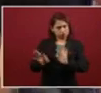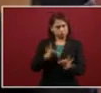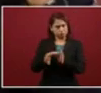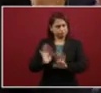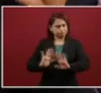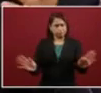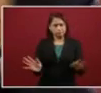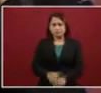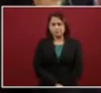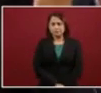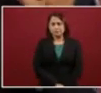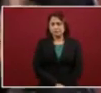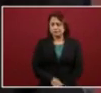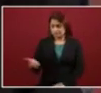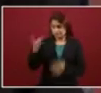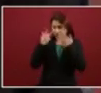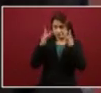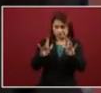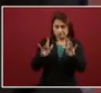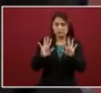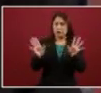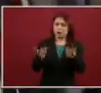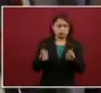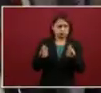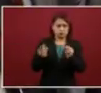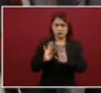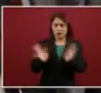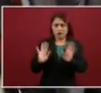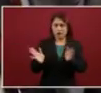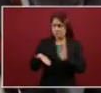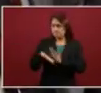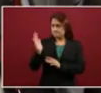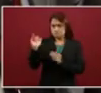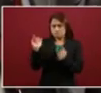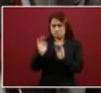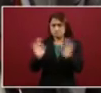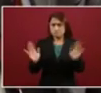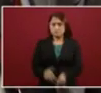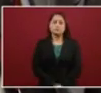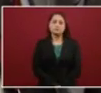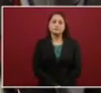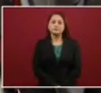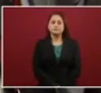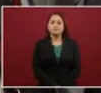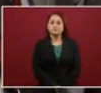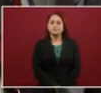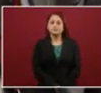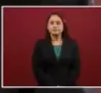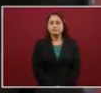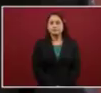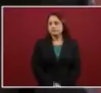este lo más pronto posible vámonos y si hubo algún